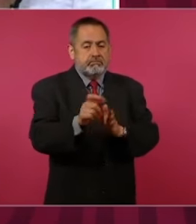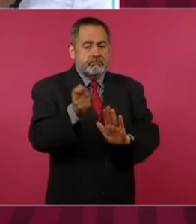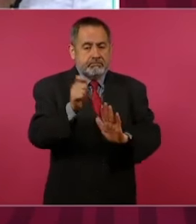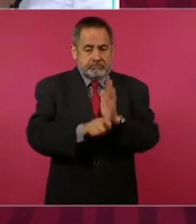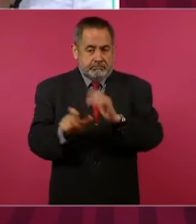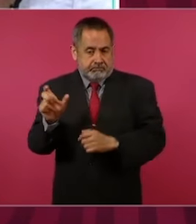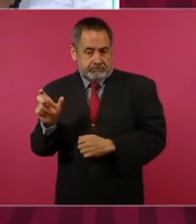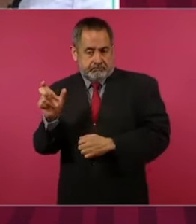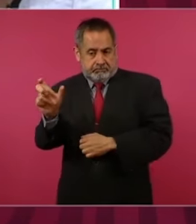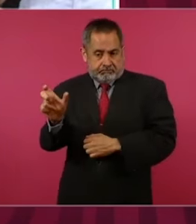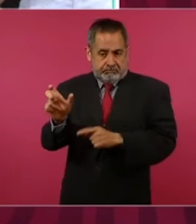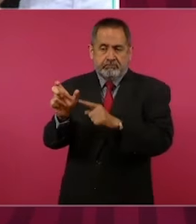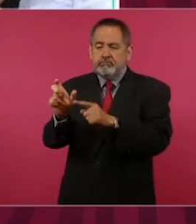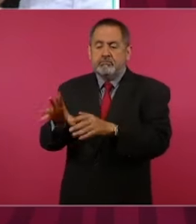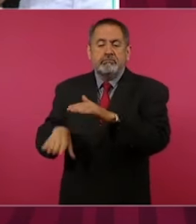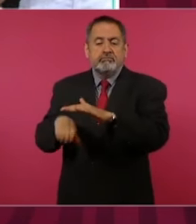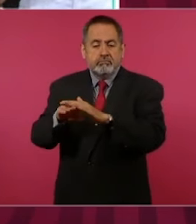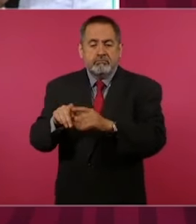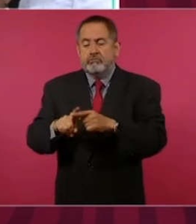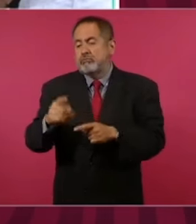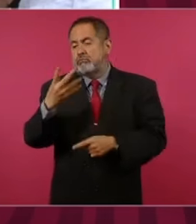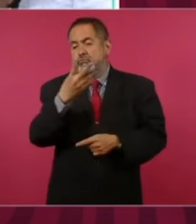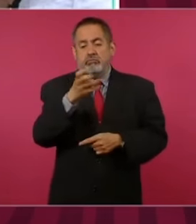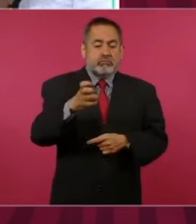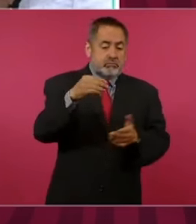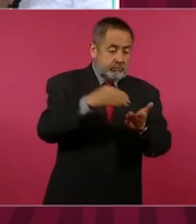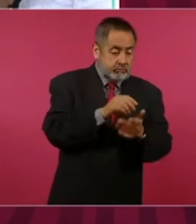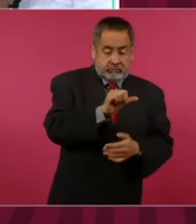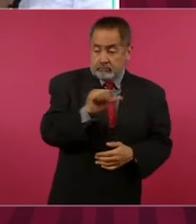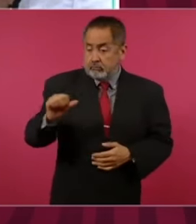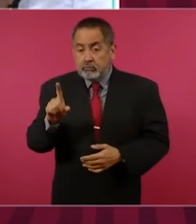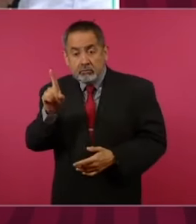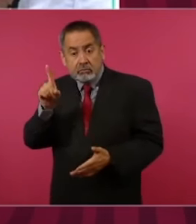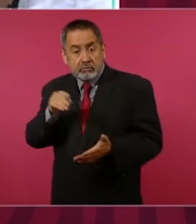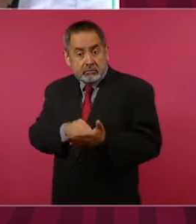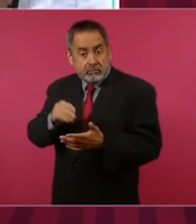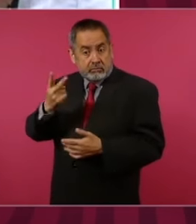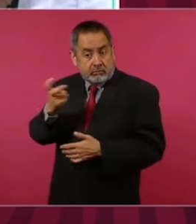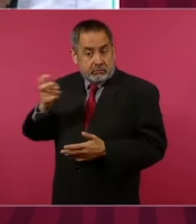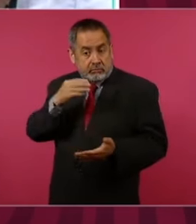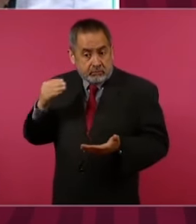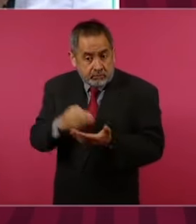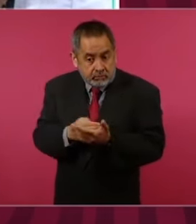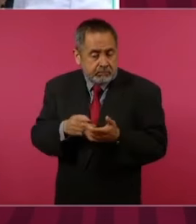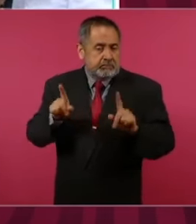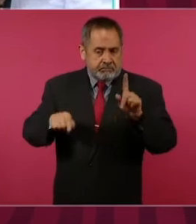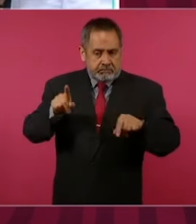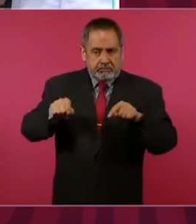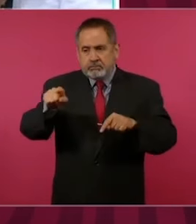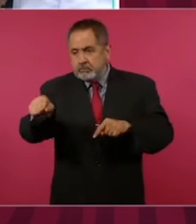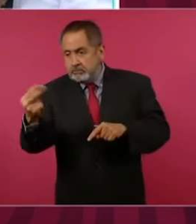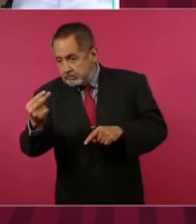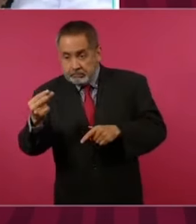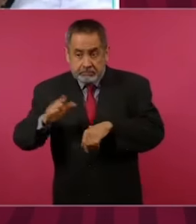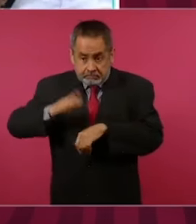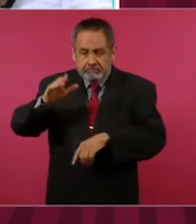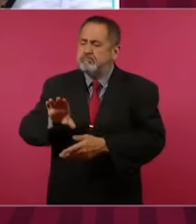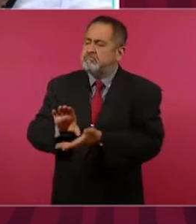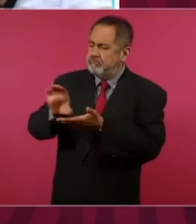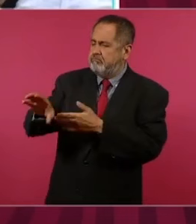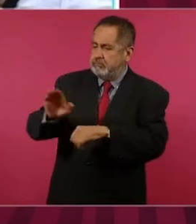monto que está establecido entre los 400,000 hasta 1,200,000 pesos, de acuerdo a las necesidades y